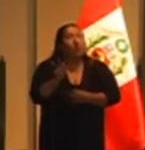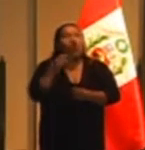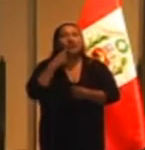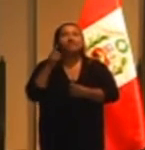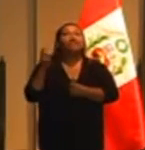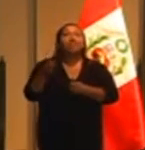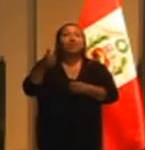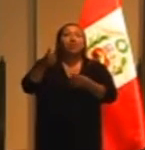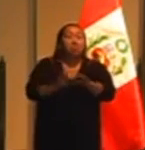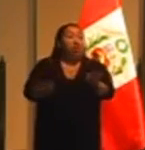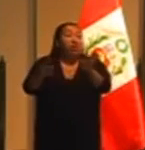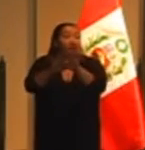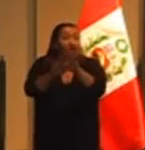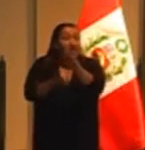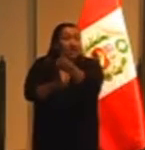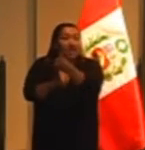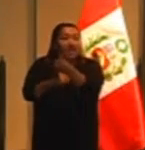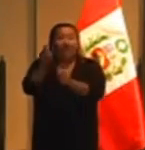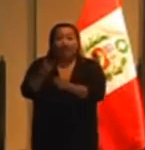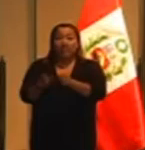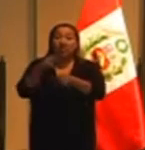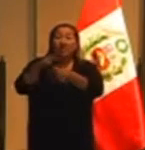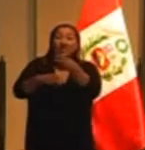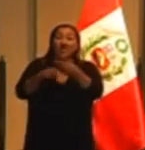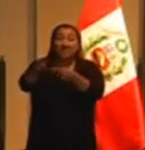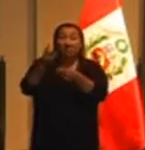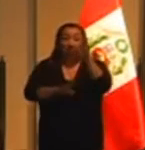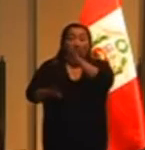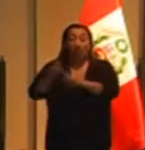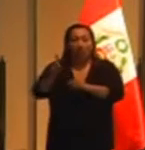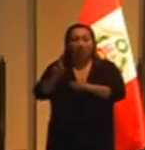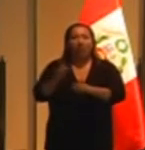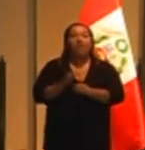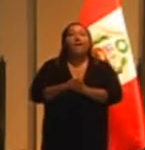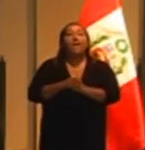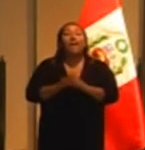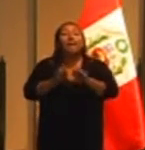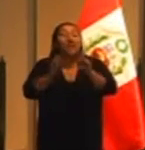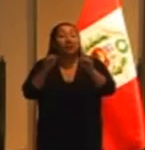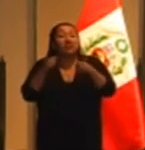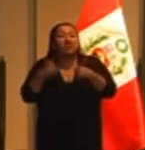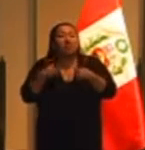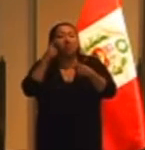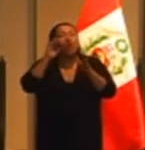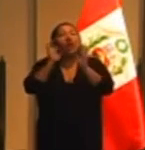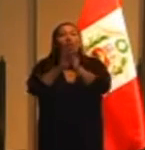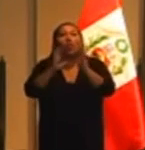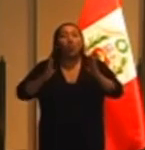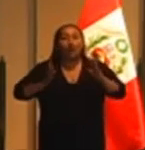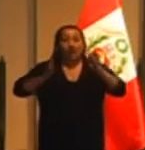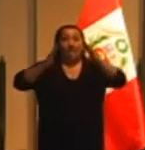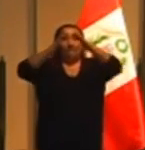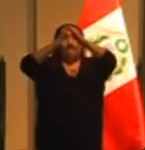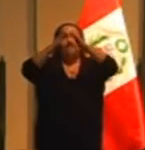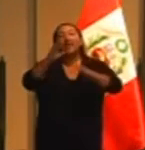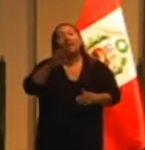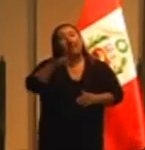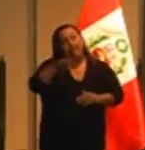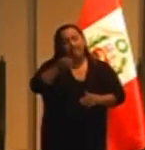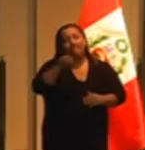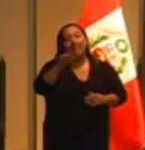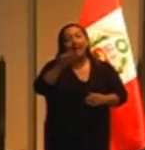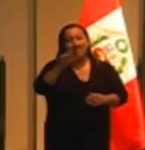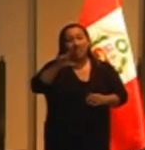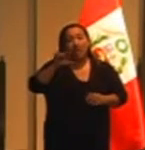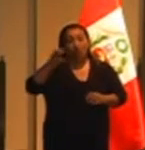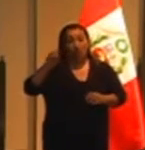primera prioridad del vecino miraflorino. Si tuviésemos una pirámide de Maslow,